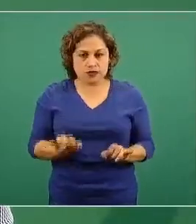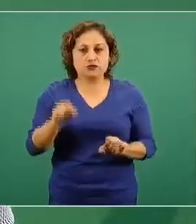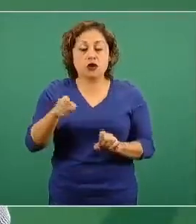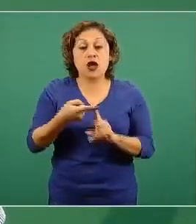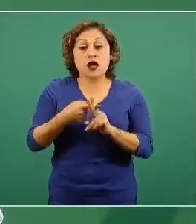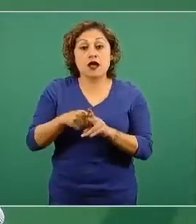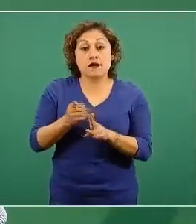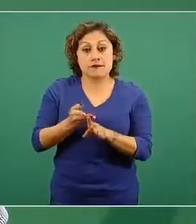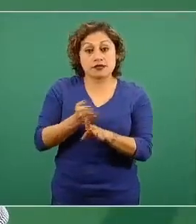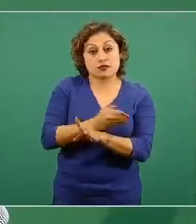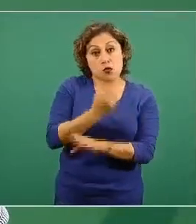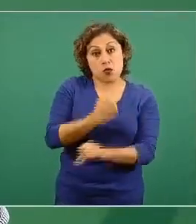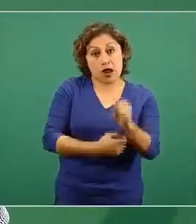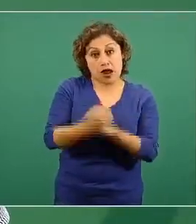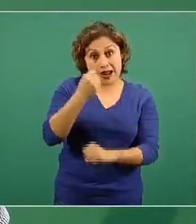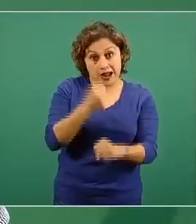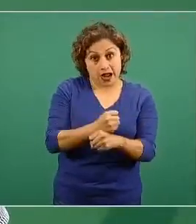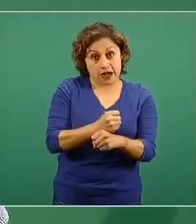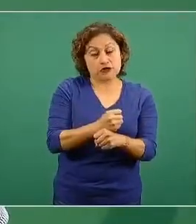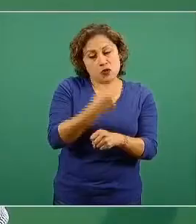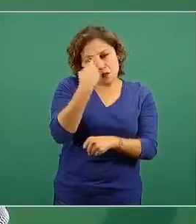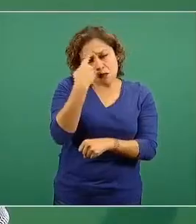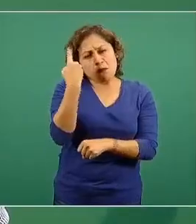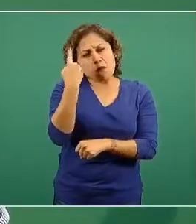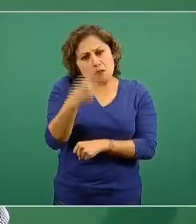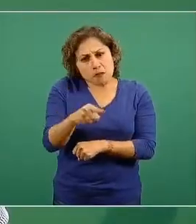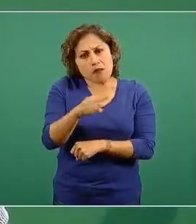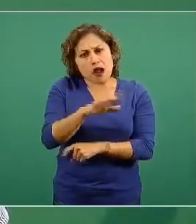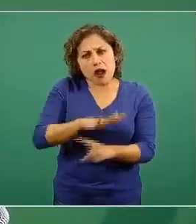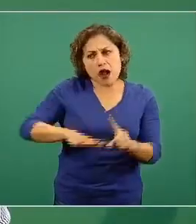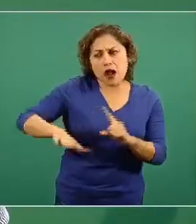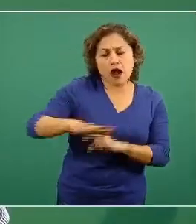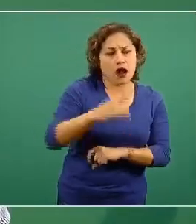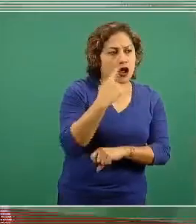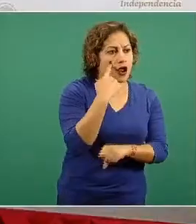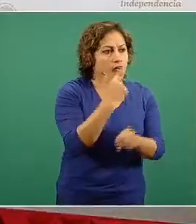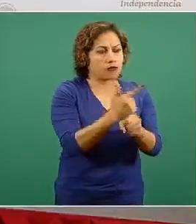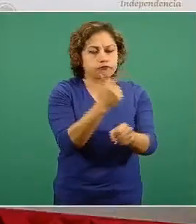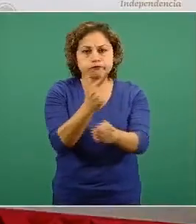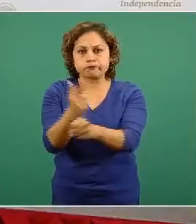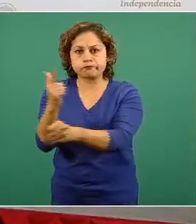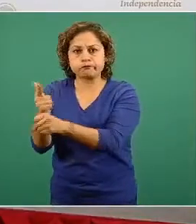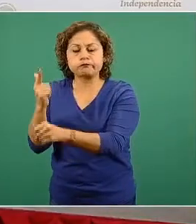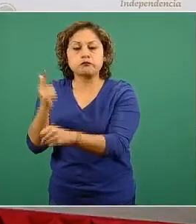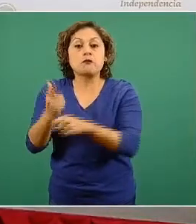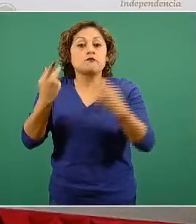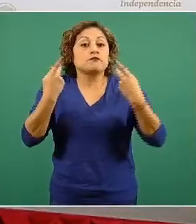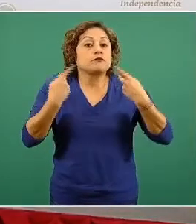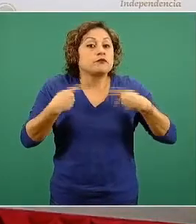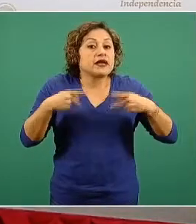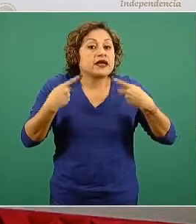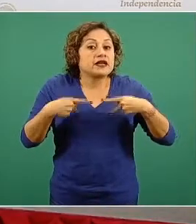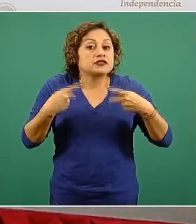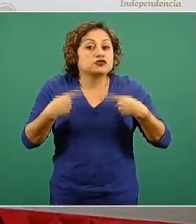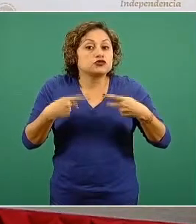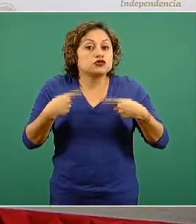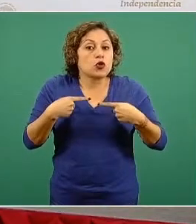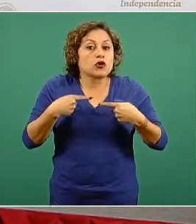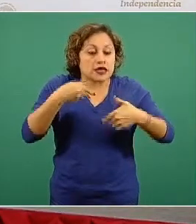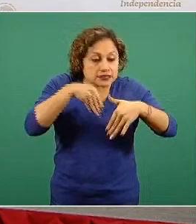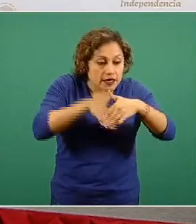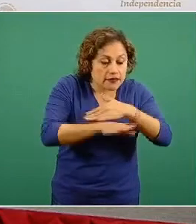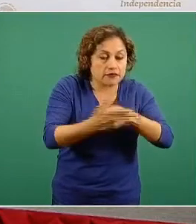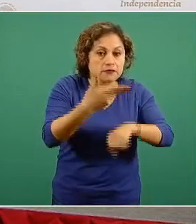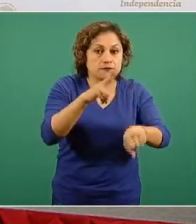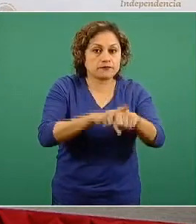hizo precisamente con este objetivo, es decir, el poder conocer cuántas personas están demandando atención médica